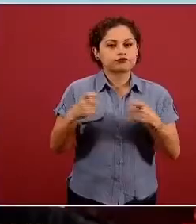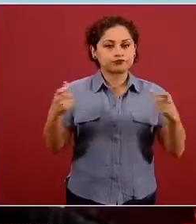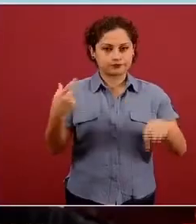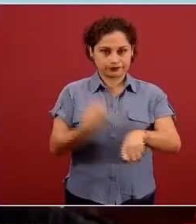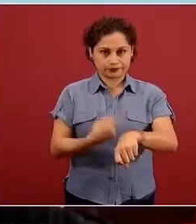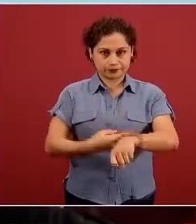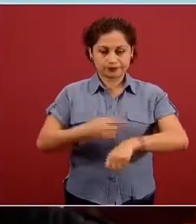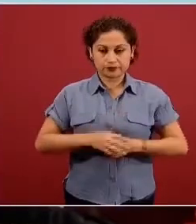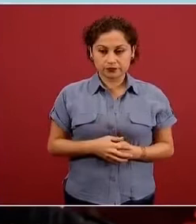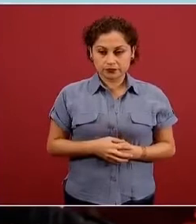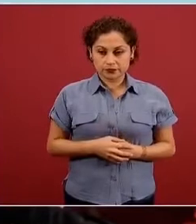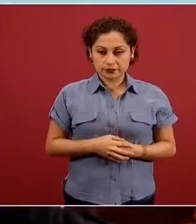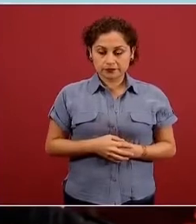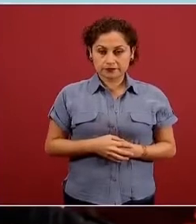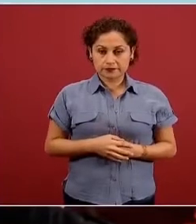siguiente.